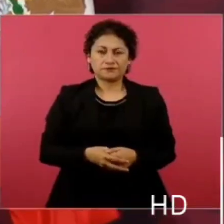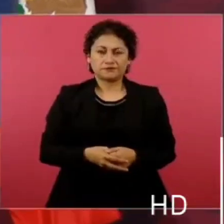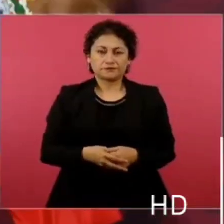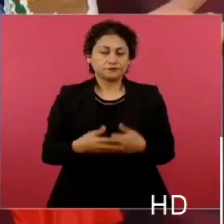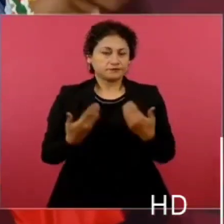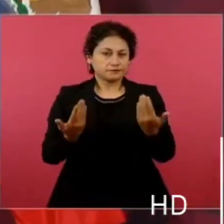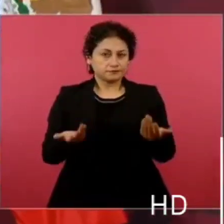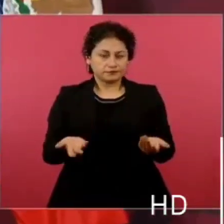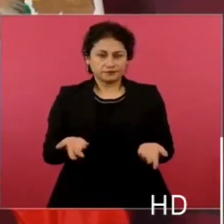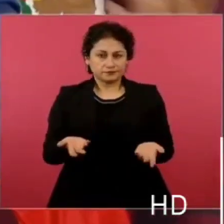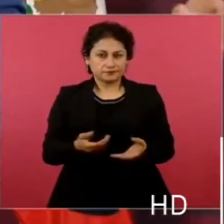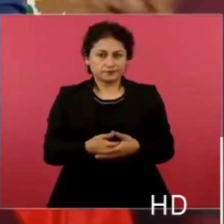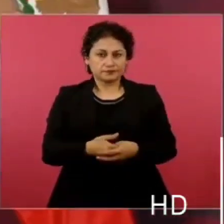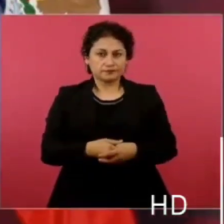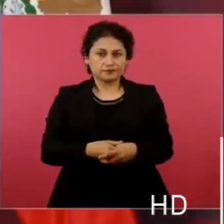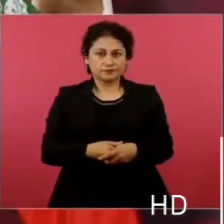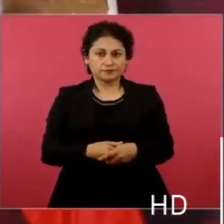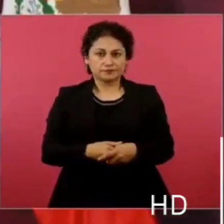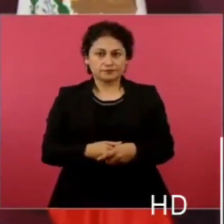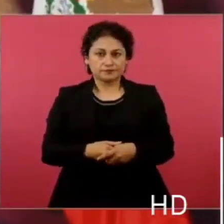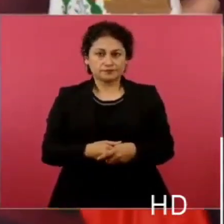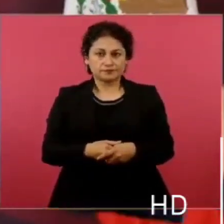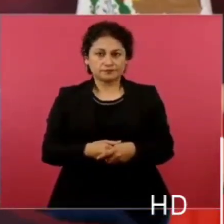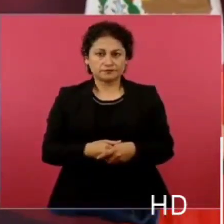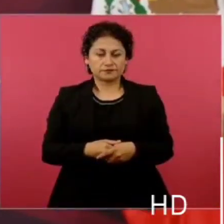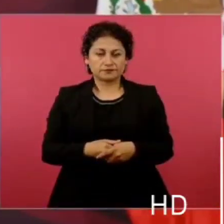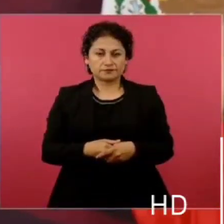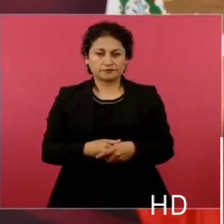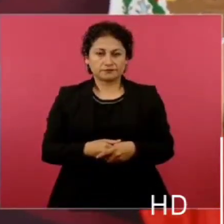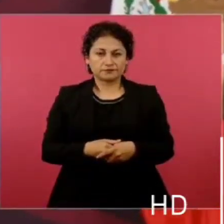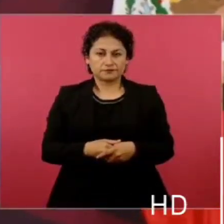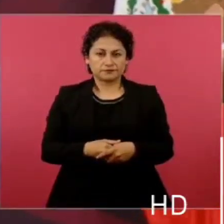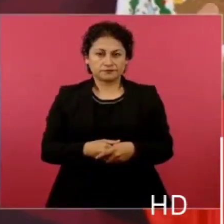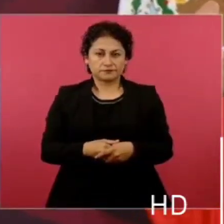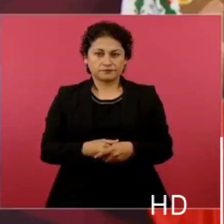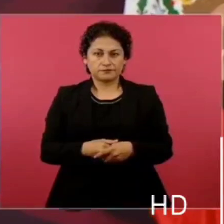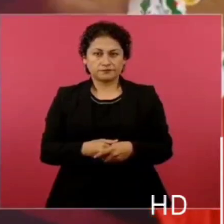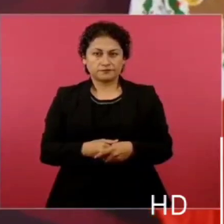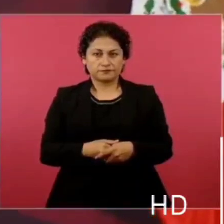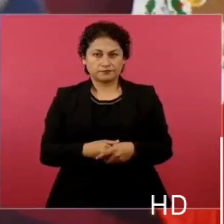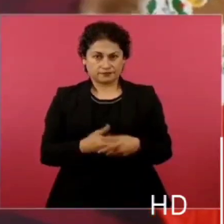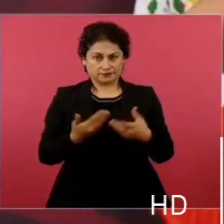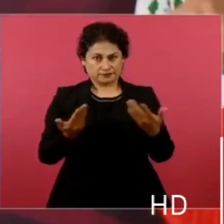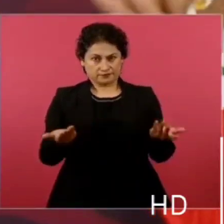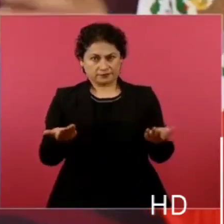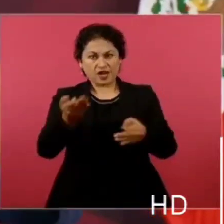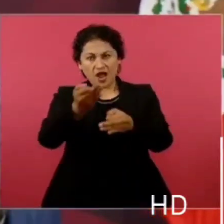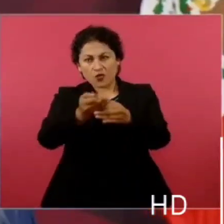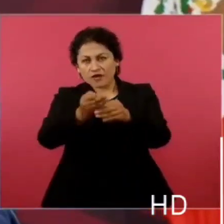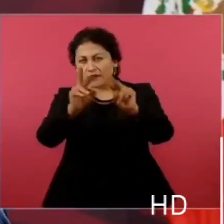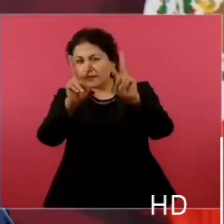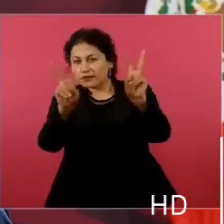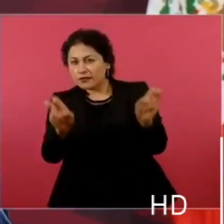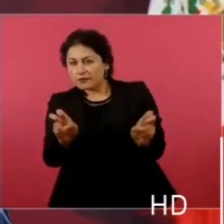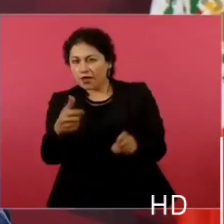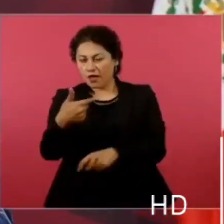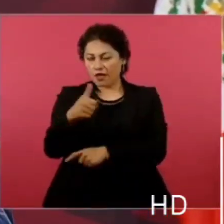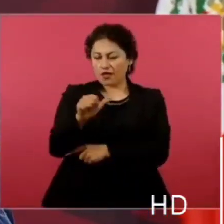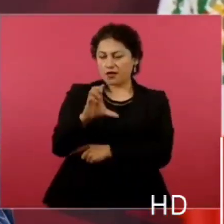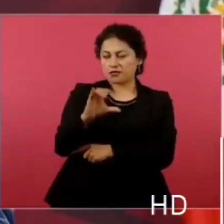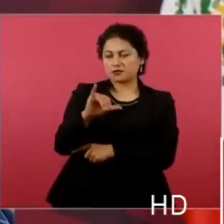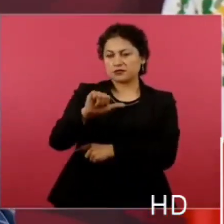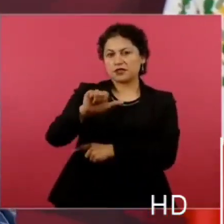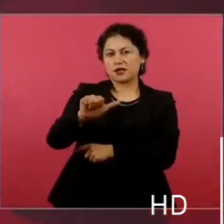¿Qué no están callados con lo de García Luna?